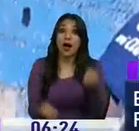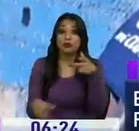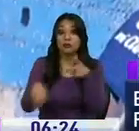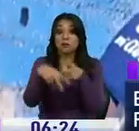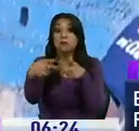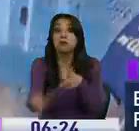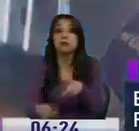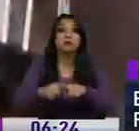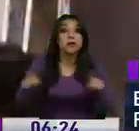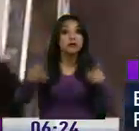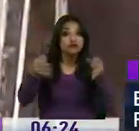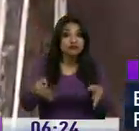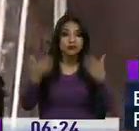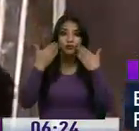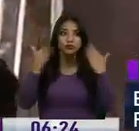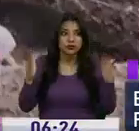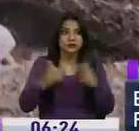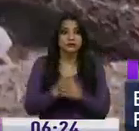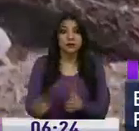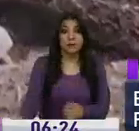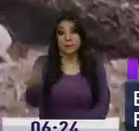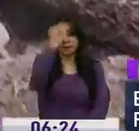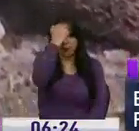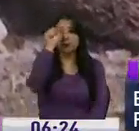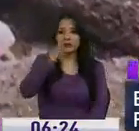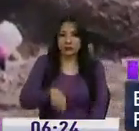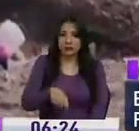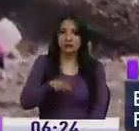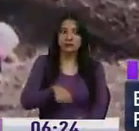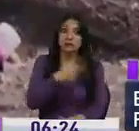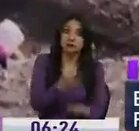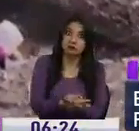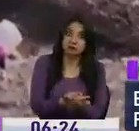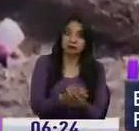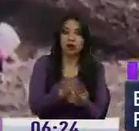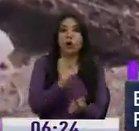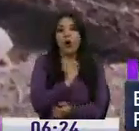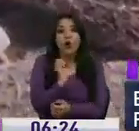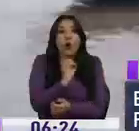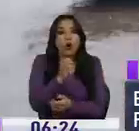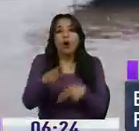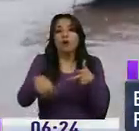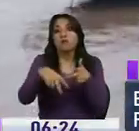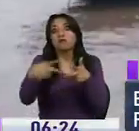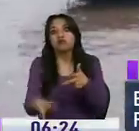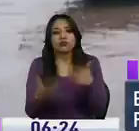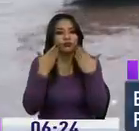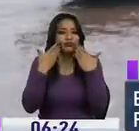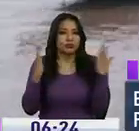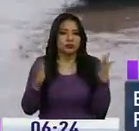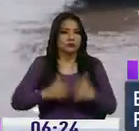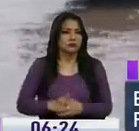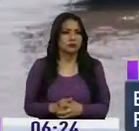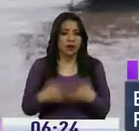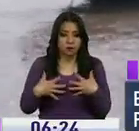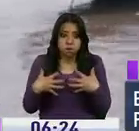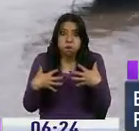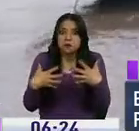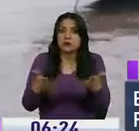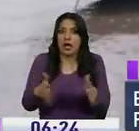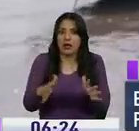qué será. No, tiene un golpe en la frente, se rebaló, se puede ver que él golpeó porque él recién estaba fresquito, no se hinchaba porque el